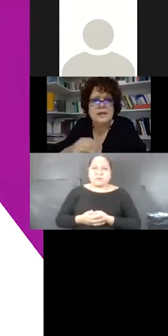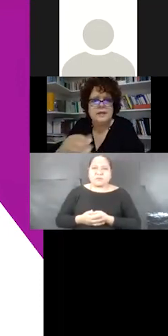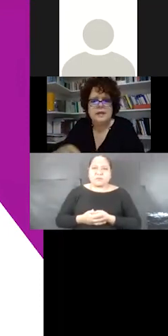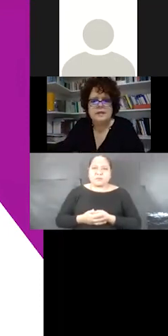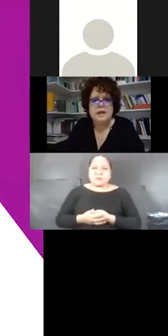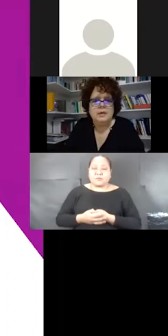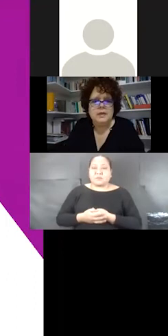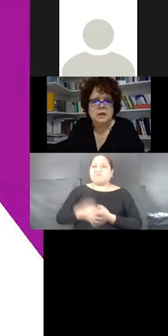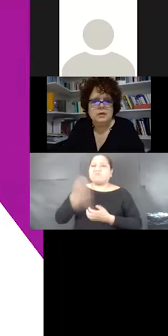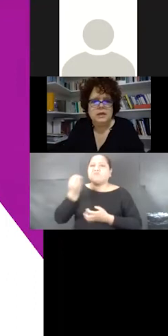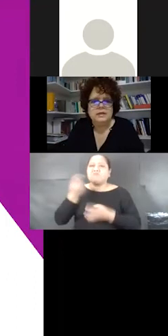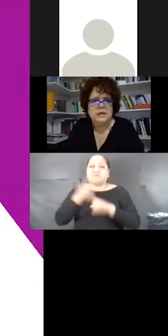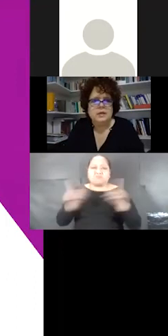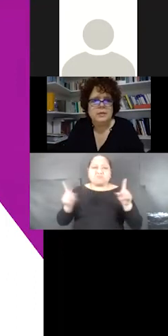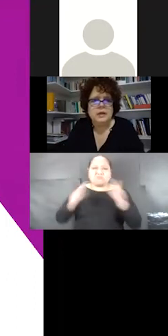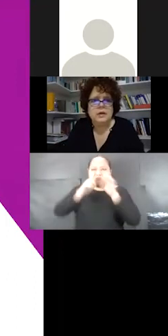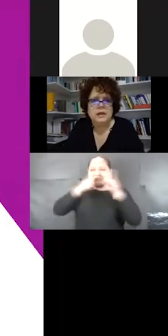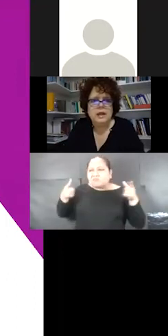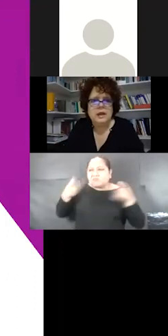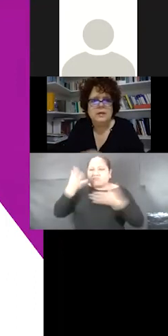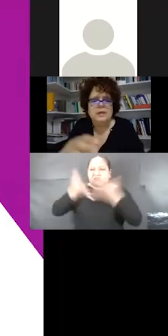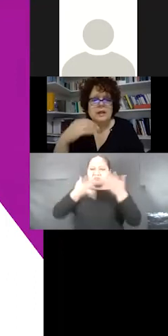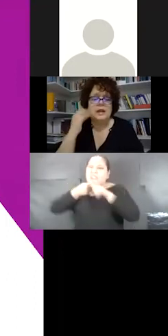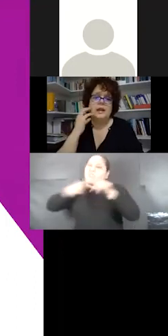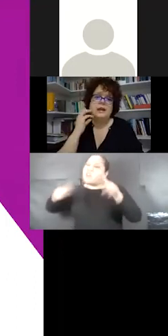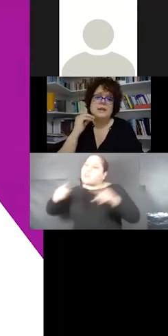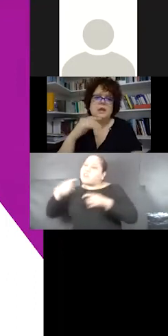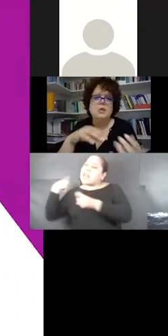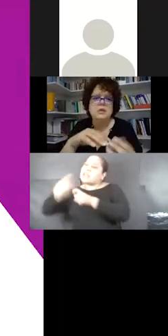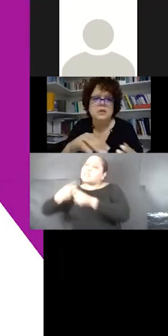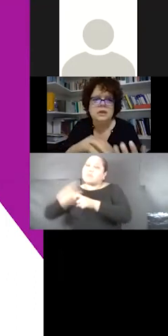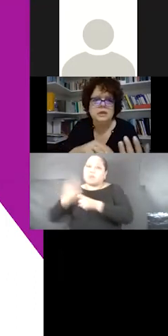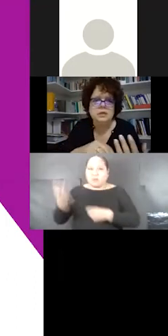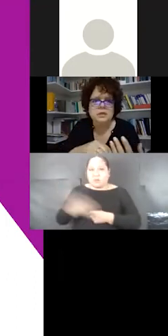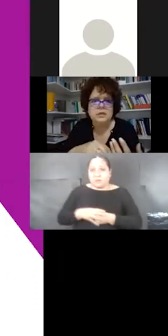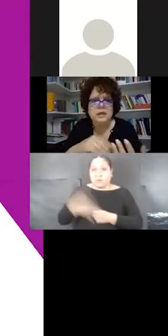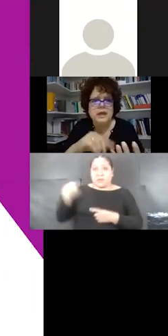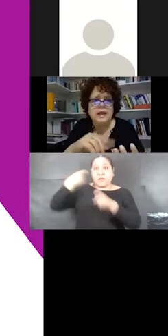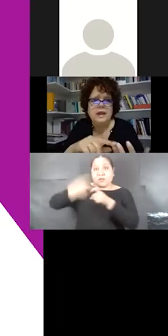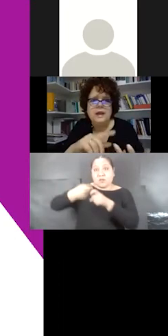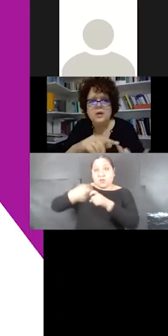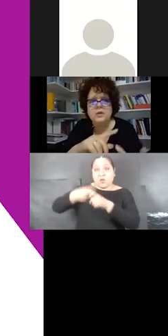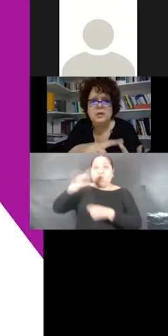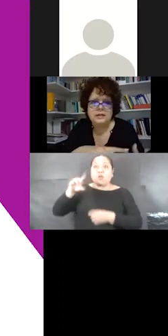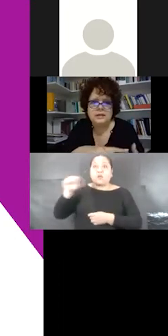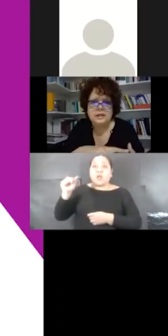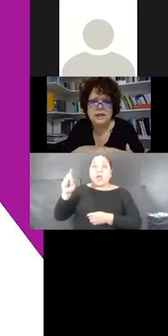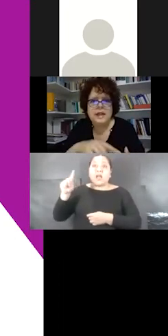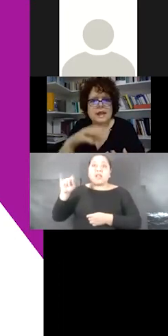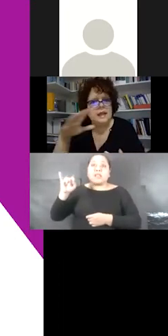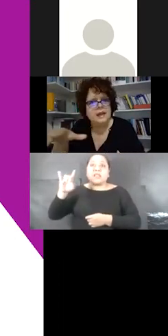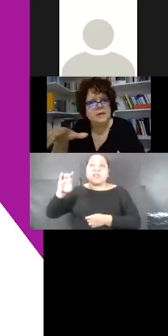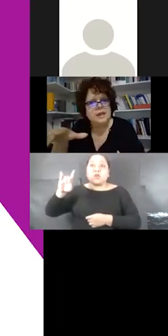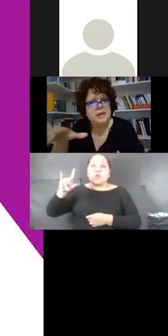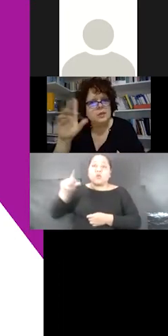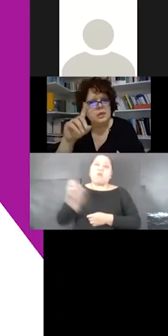¿Y qué se diferencia la lengua de señas con el castellano? Primero, que el castellano usa los artículos, el, la, los, las.